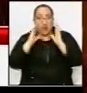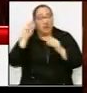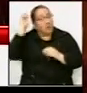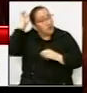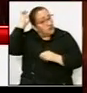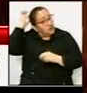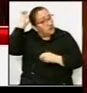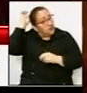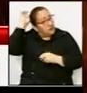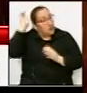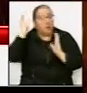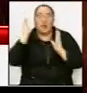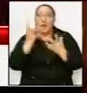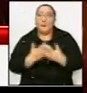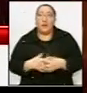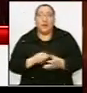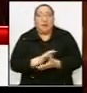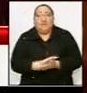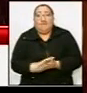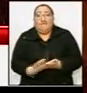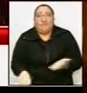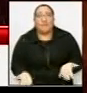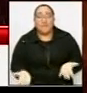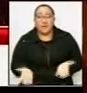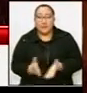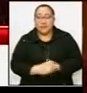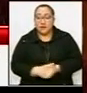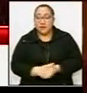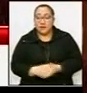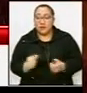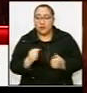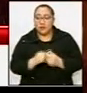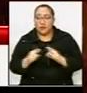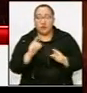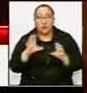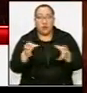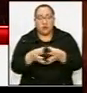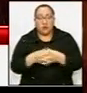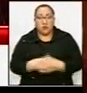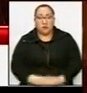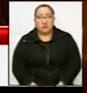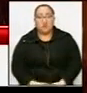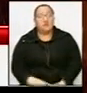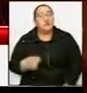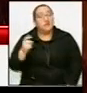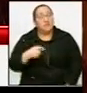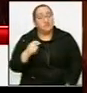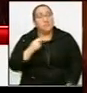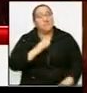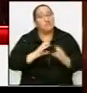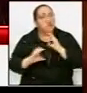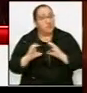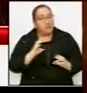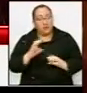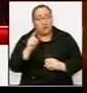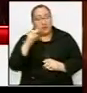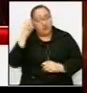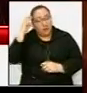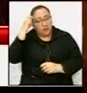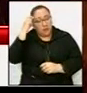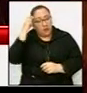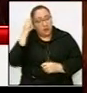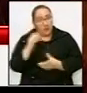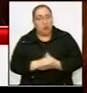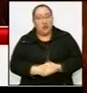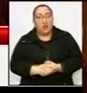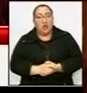una empresa que está, debía estar, bajo la dirección de su sector. Necesitamos discutir esa política